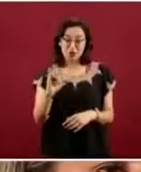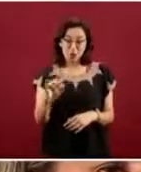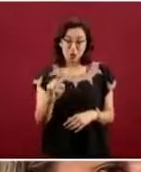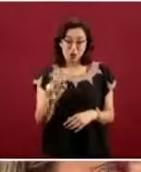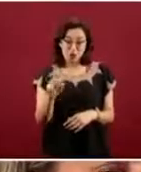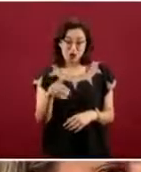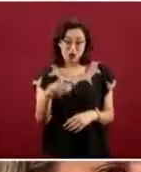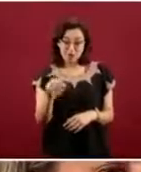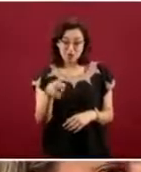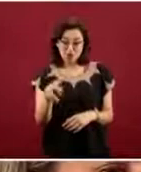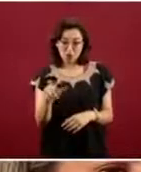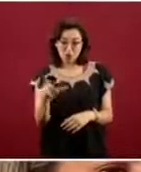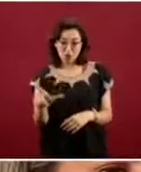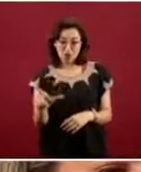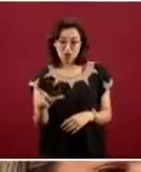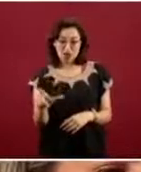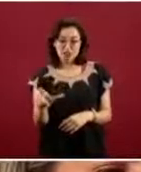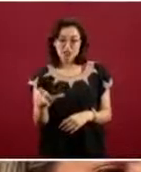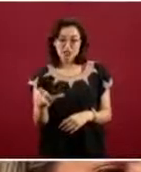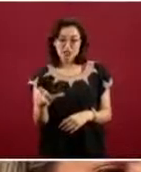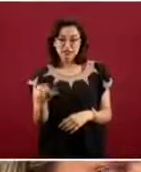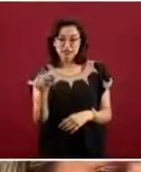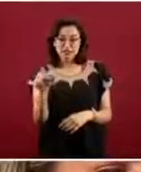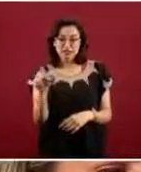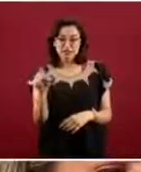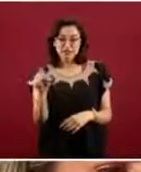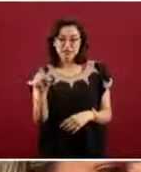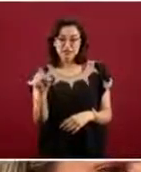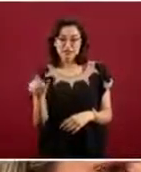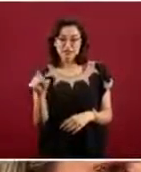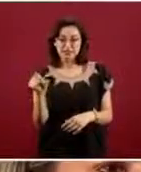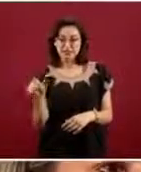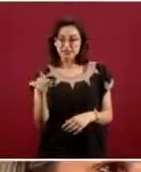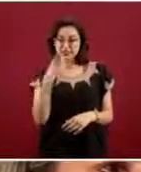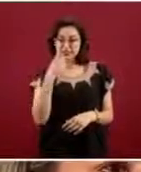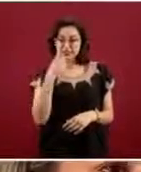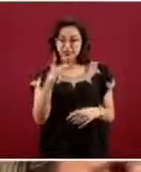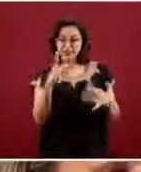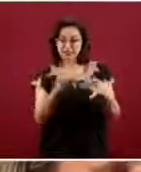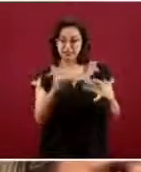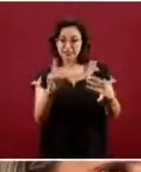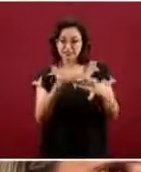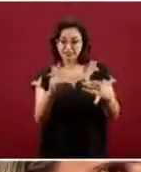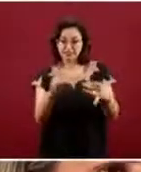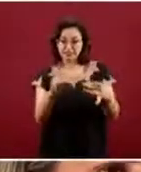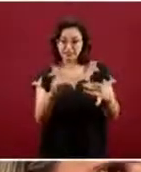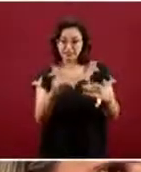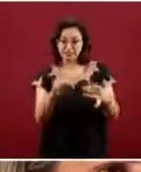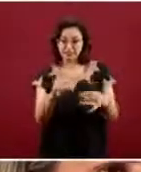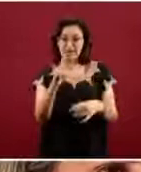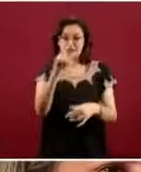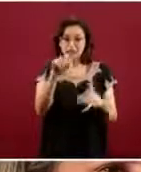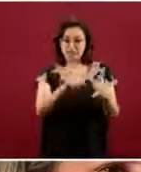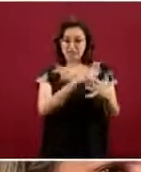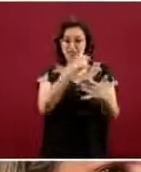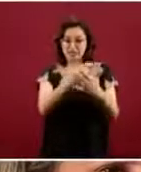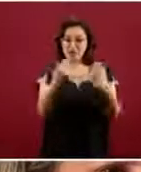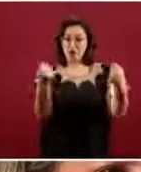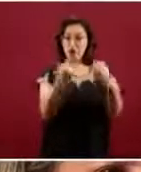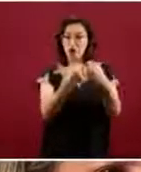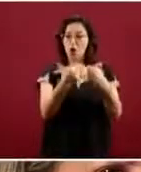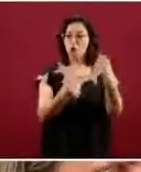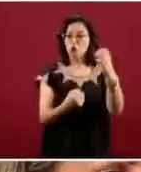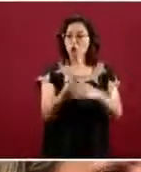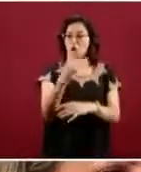Flores Perales, y dirige usted las siguientes palabras, señor subsecretario. La frontera tamaulipeca y en especial Nuevo Laredo reportan